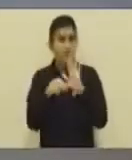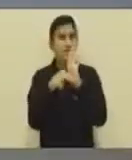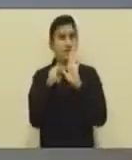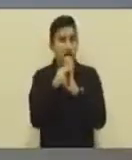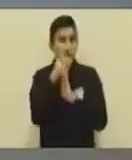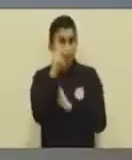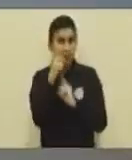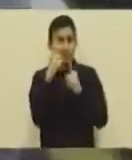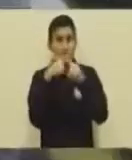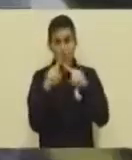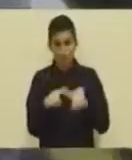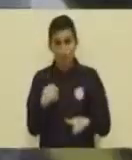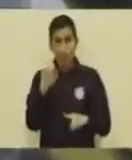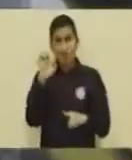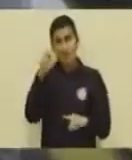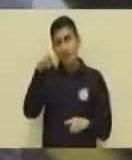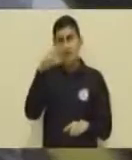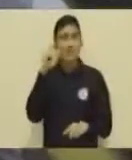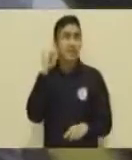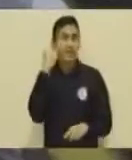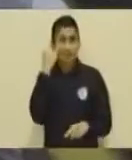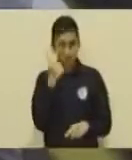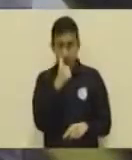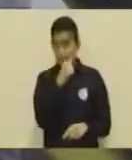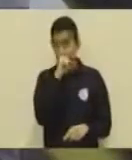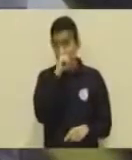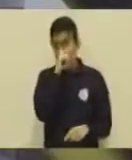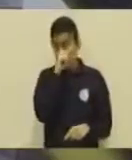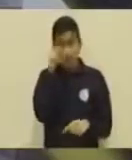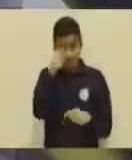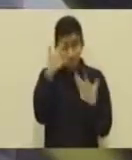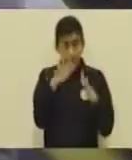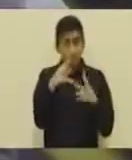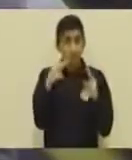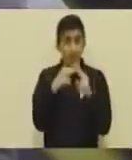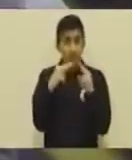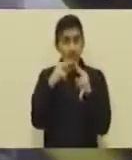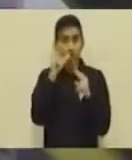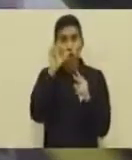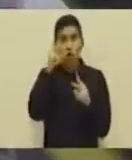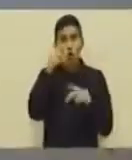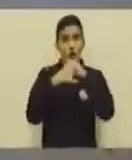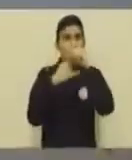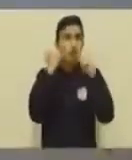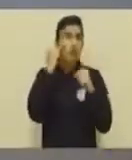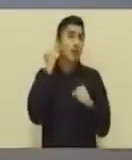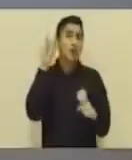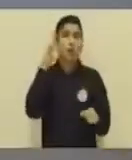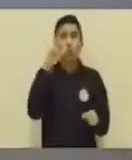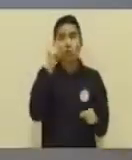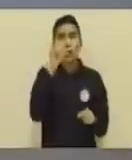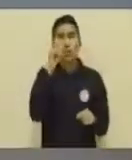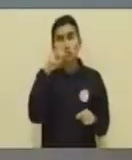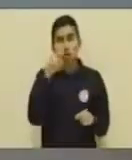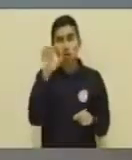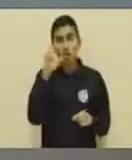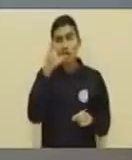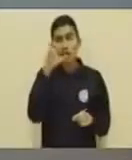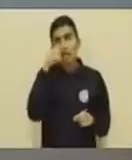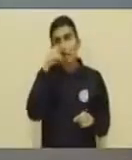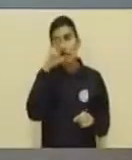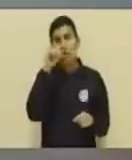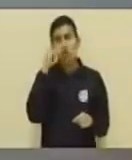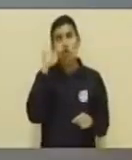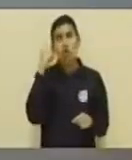de energía, ¿verdad? Entonces, recorrimos de nuevo a la configuración electrónica, como la tenemos